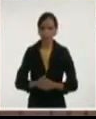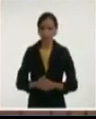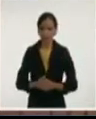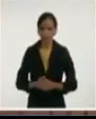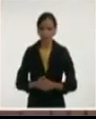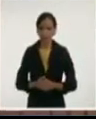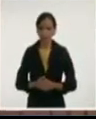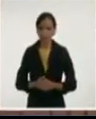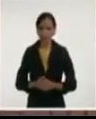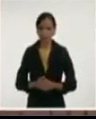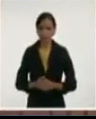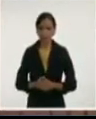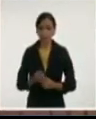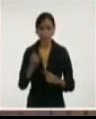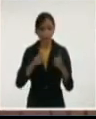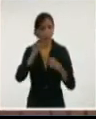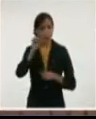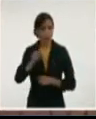traidores,